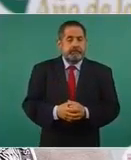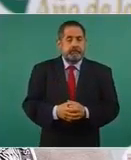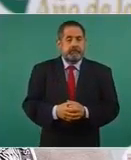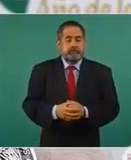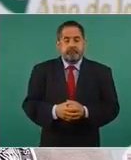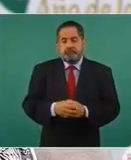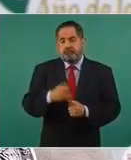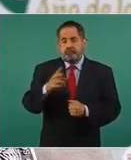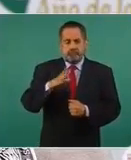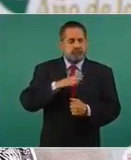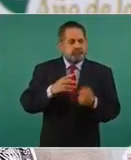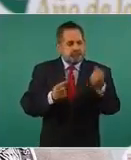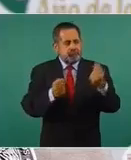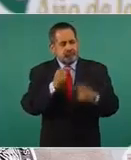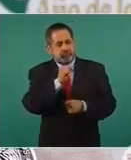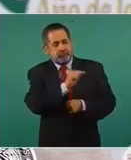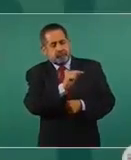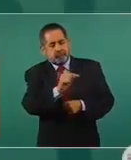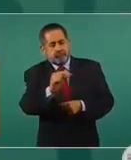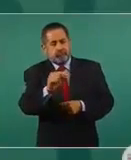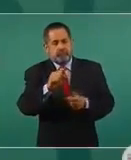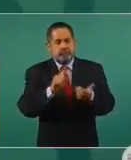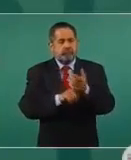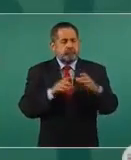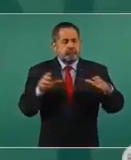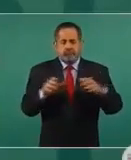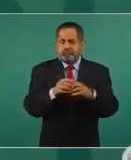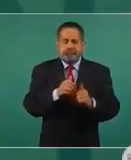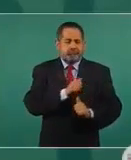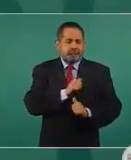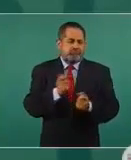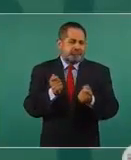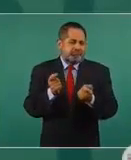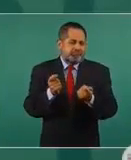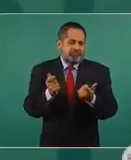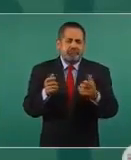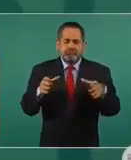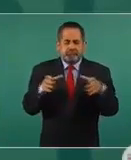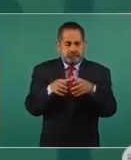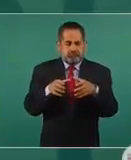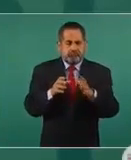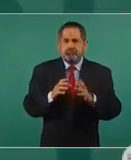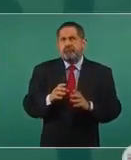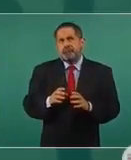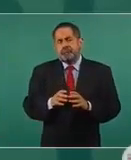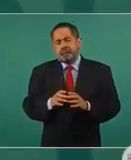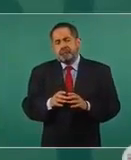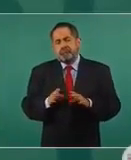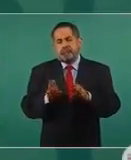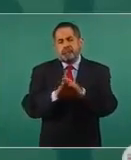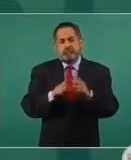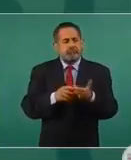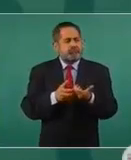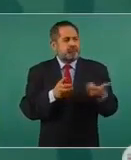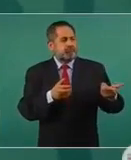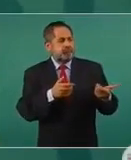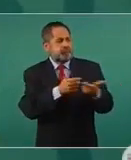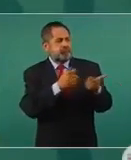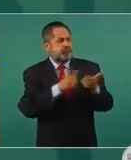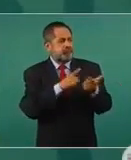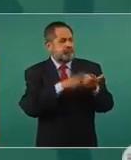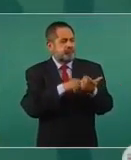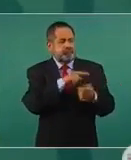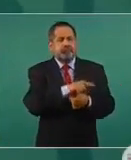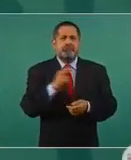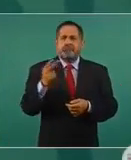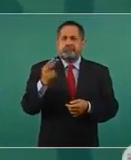Había efectivos ahí en la guarnición o en esa área de una sección, 25